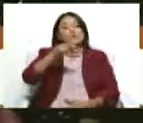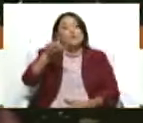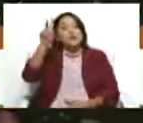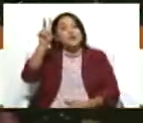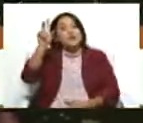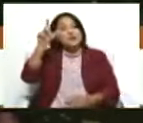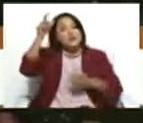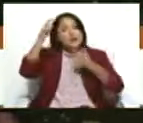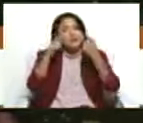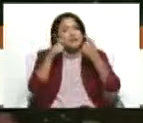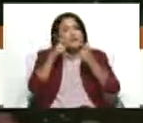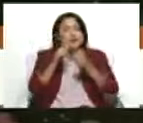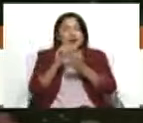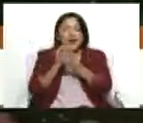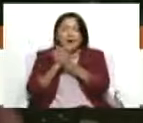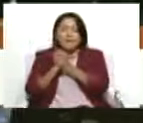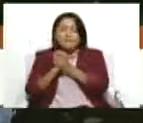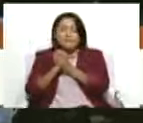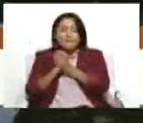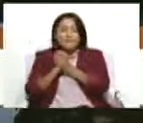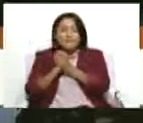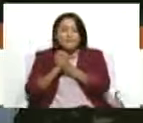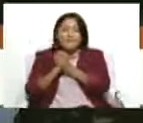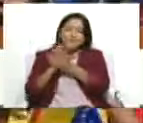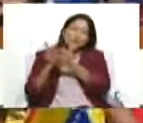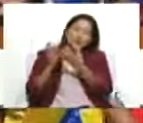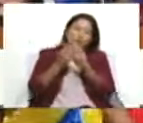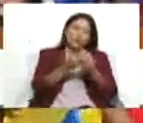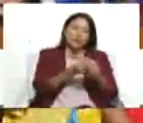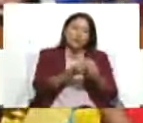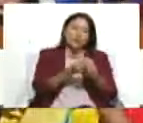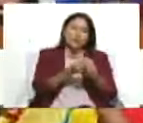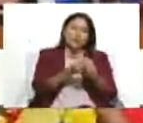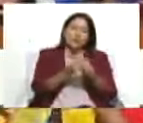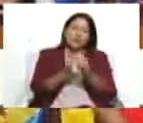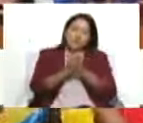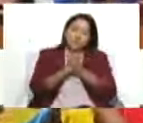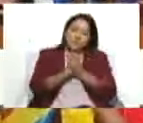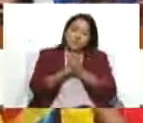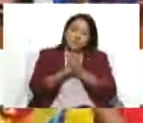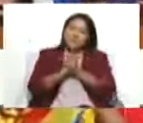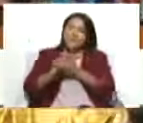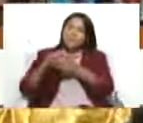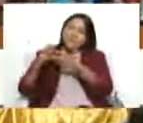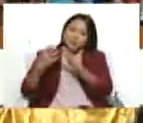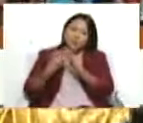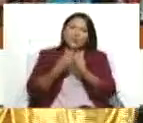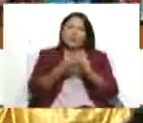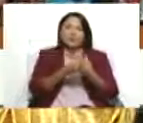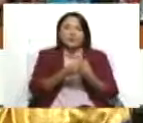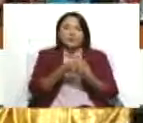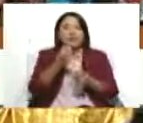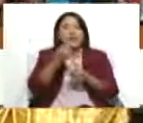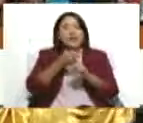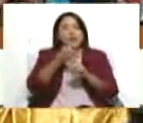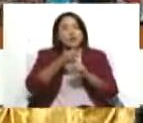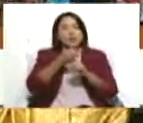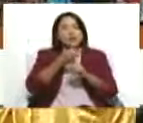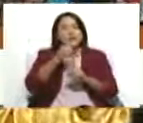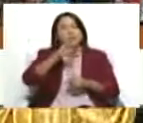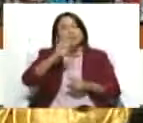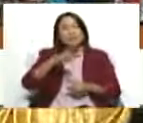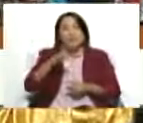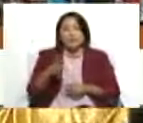mano a ese que te va a acompañar en la batalla. Dale la mano a ese que te va a acompañar en la batalla por la integridad de la